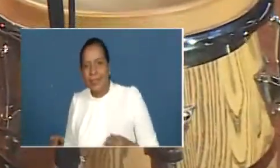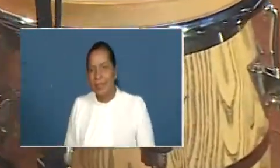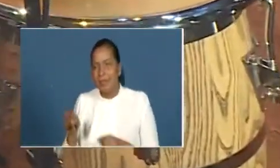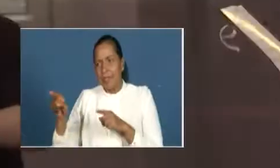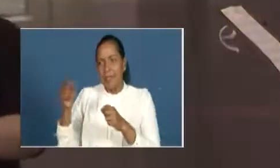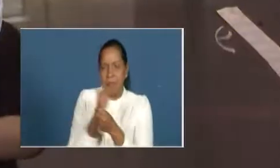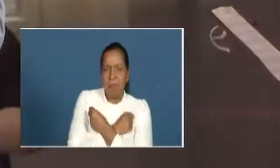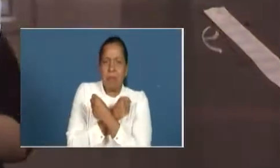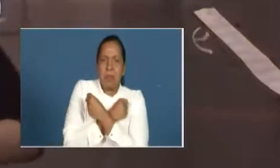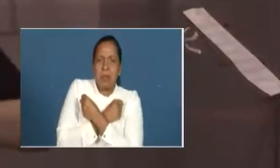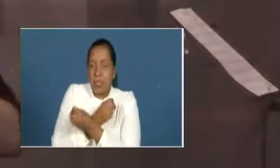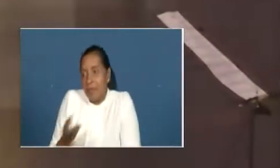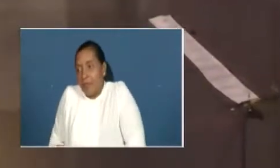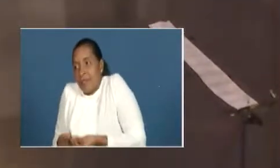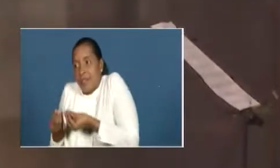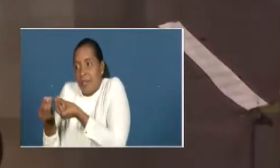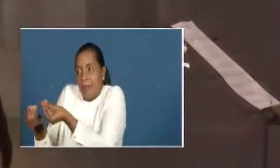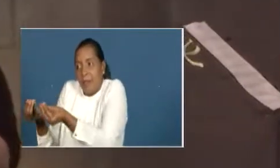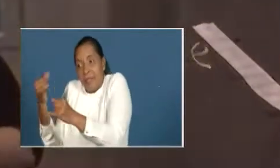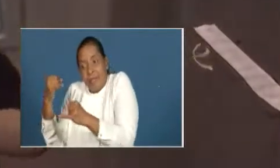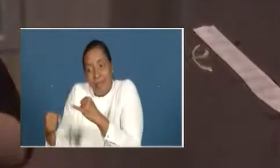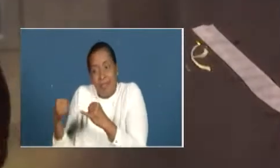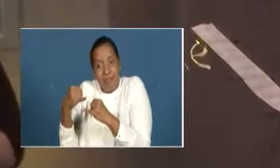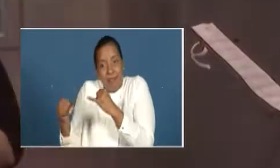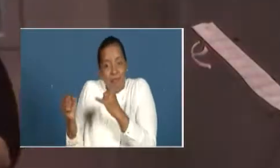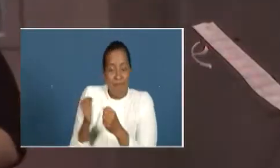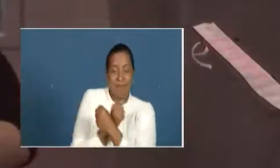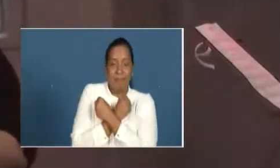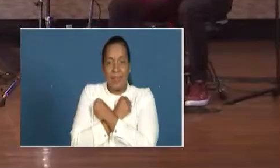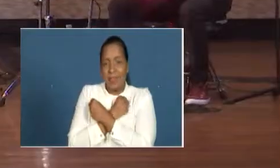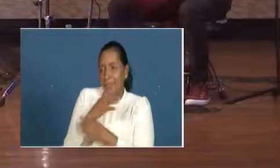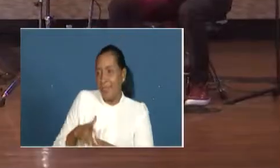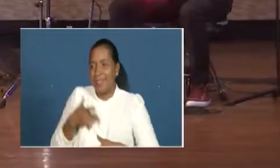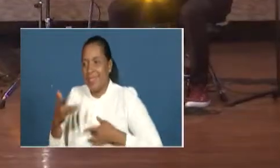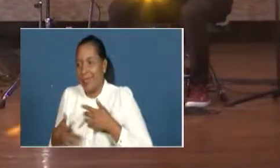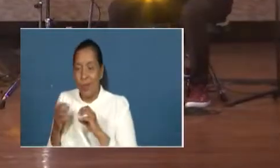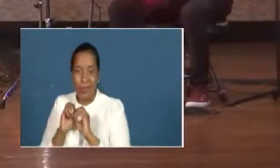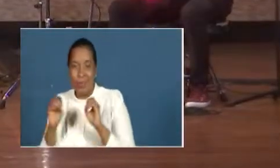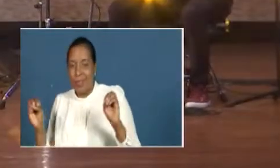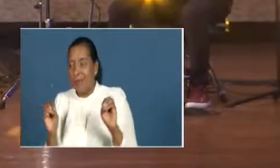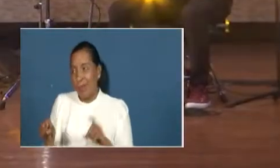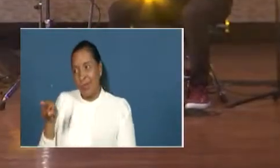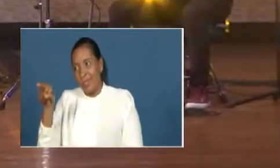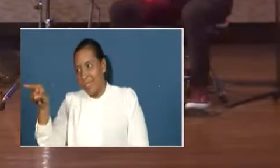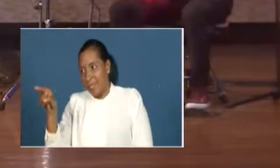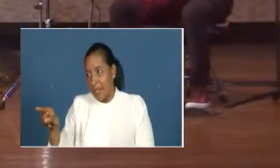ya se acabó, ya terminó. Ya lo nuestro terminó. Y mira que ya yo.